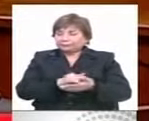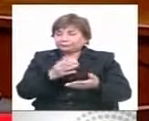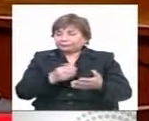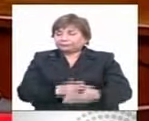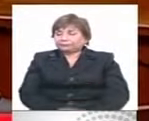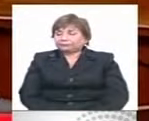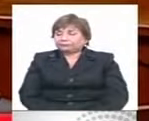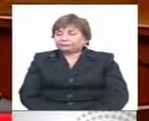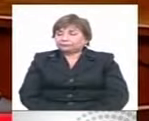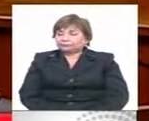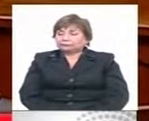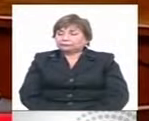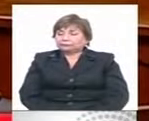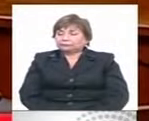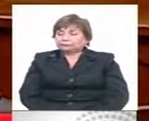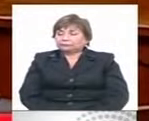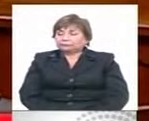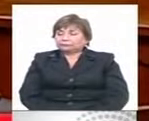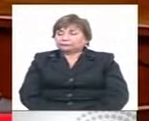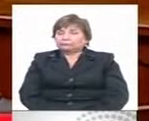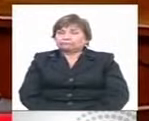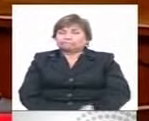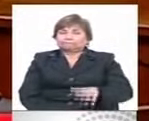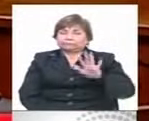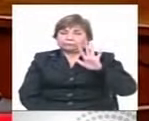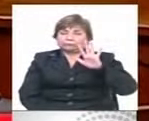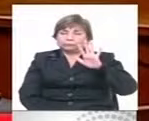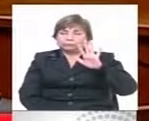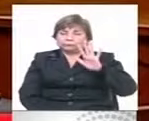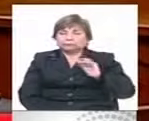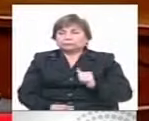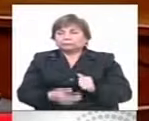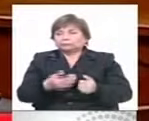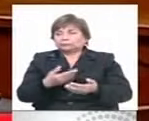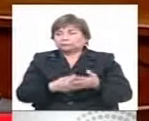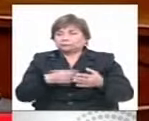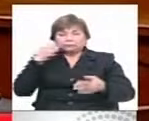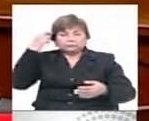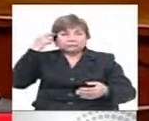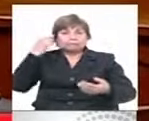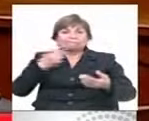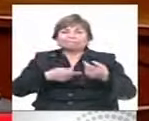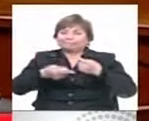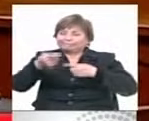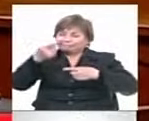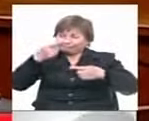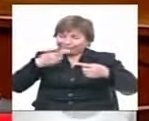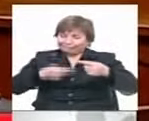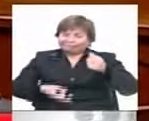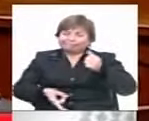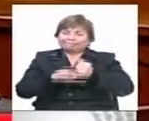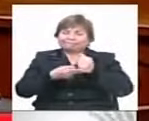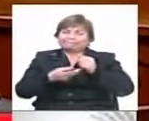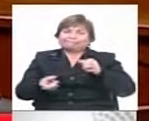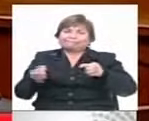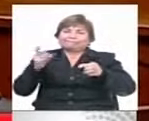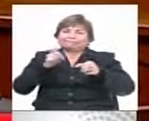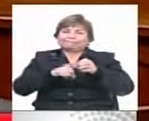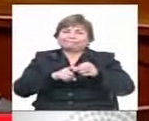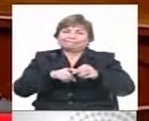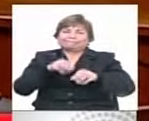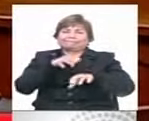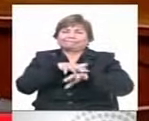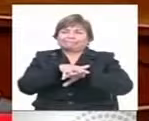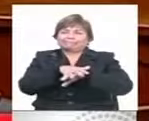digital. Nuestra quinta política, garantizar un retorno seguro e inclusivo para todo